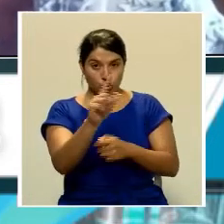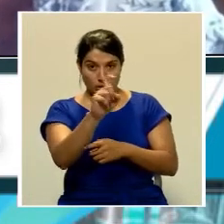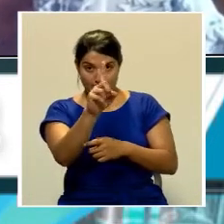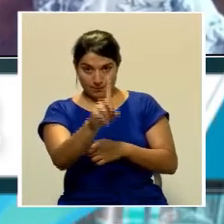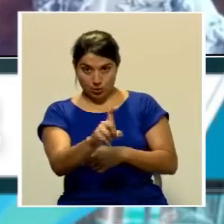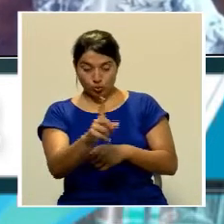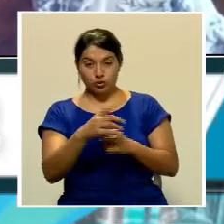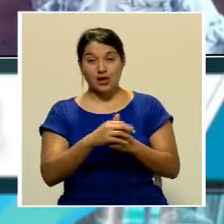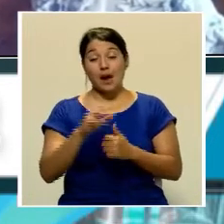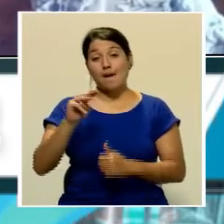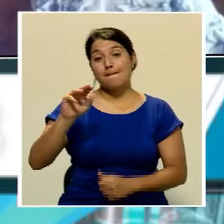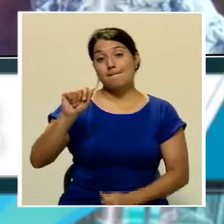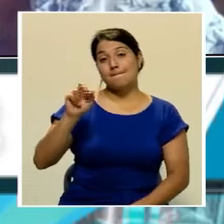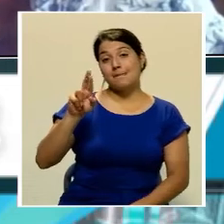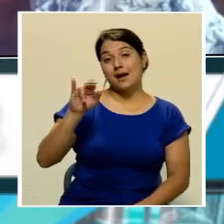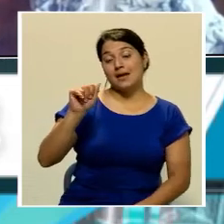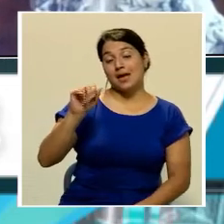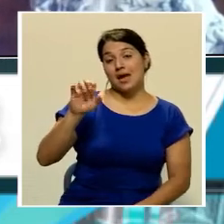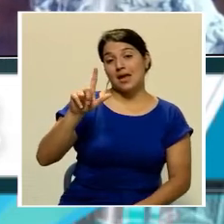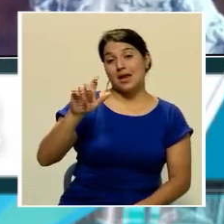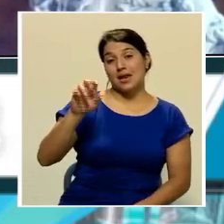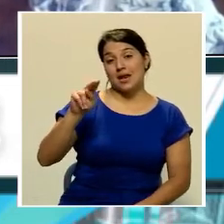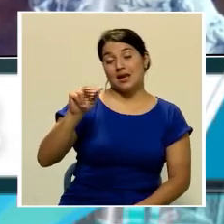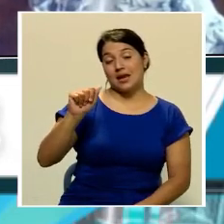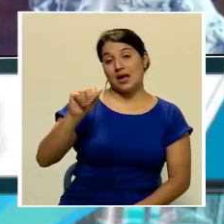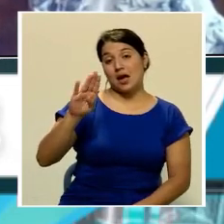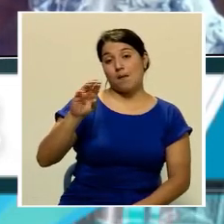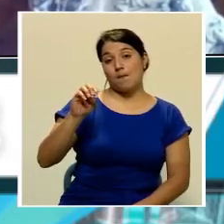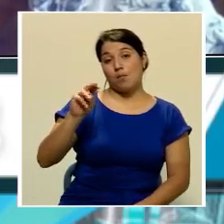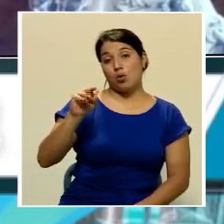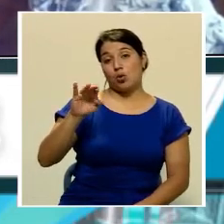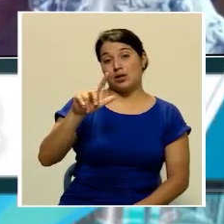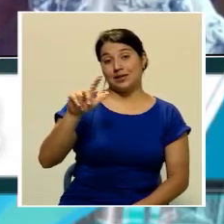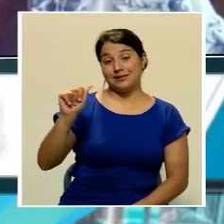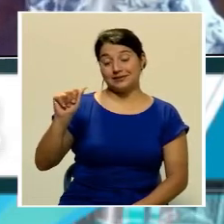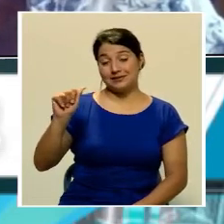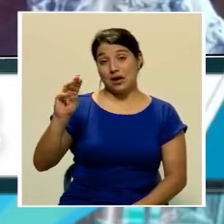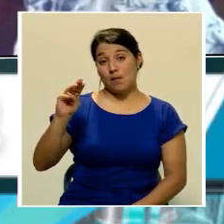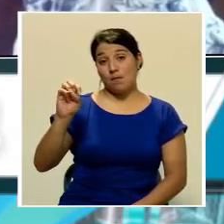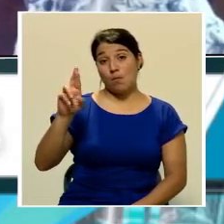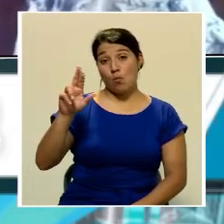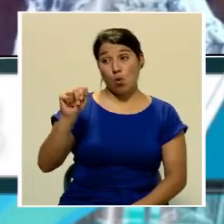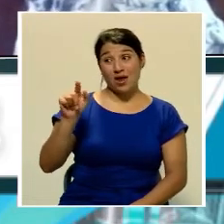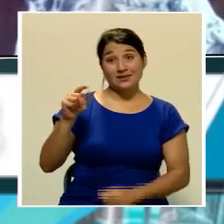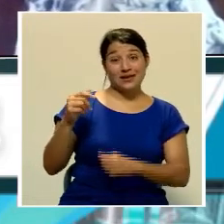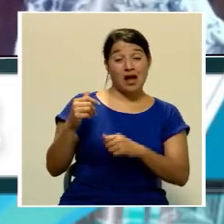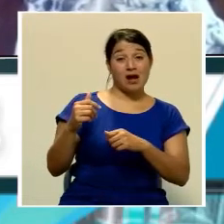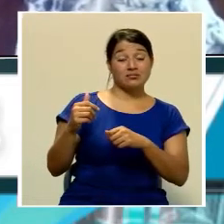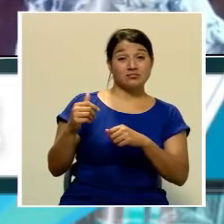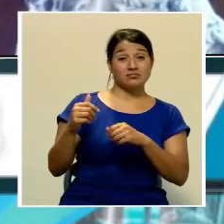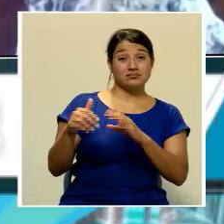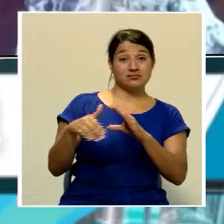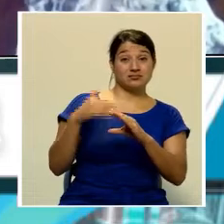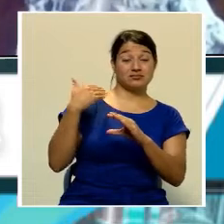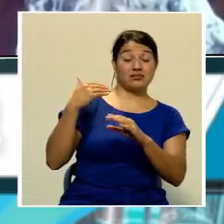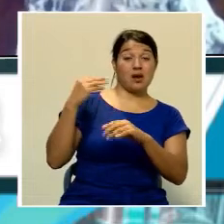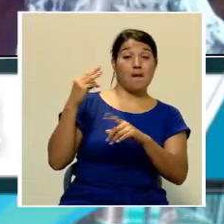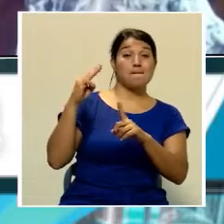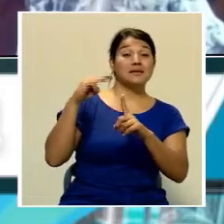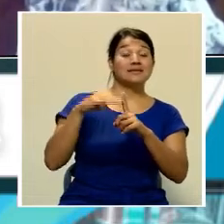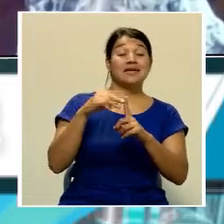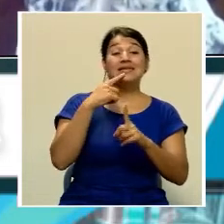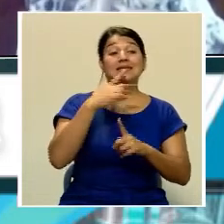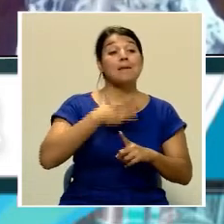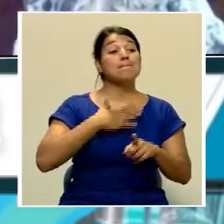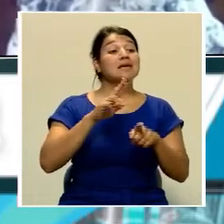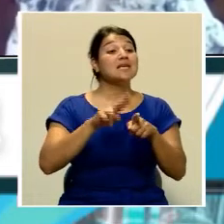televidente es María Elena Bonilla Mora y nos pone un mensaje en donde dice: mi nieta no